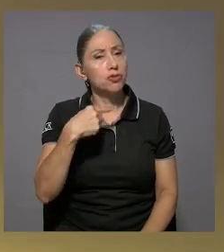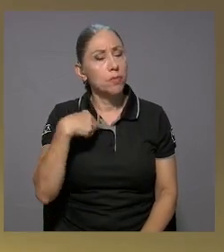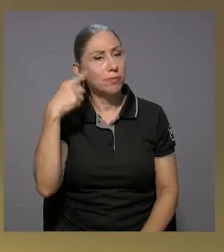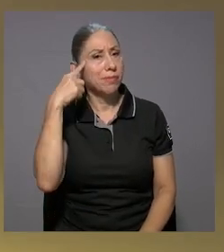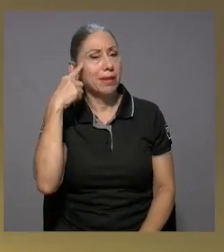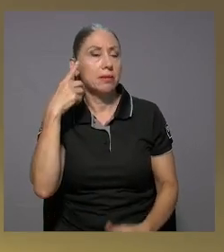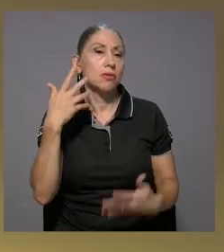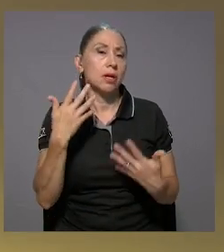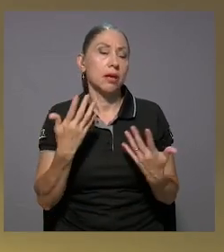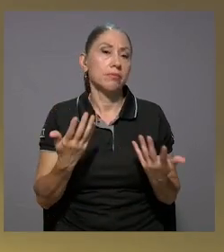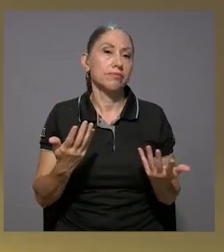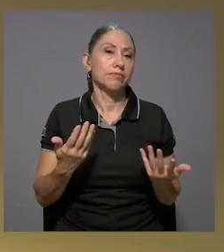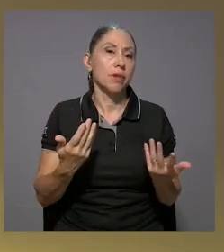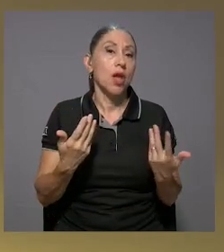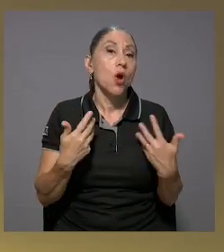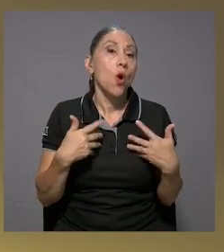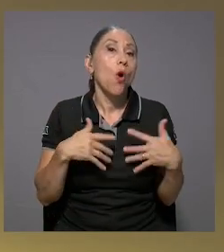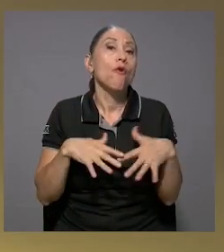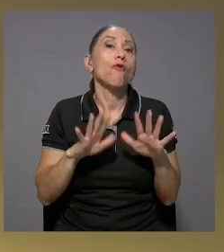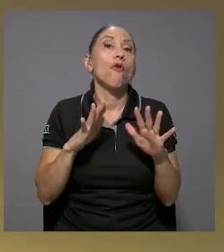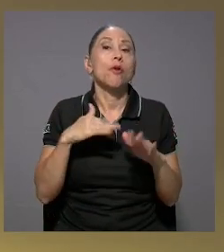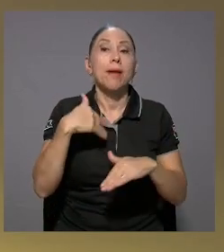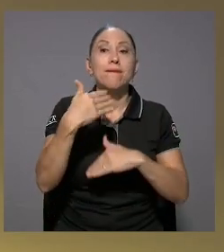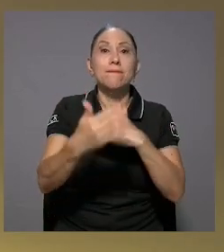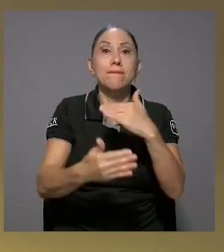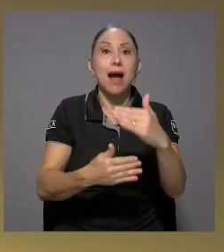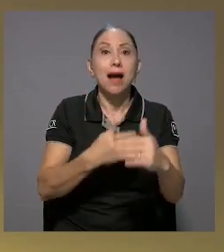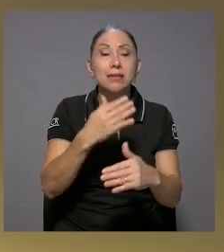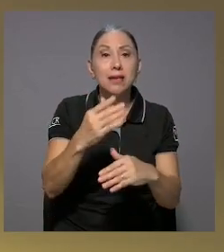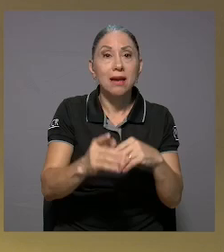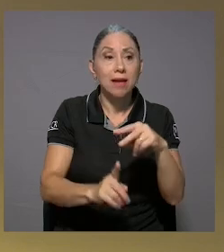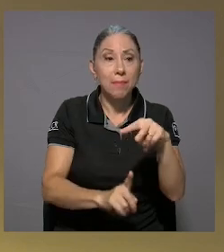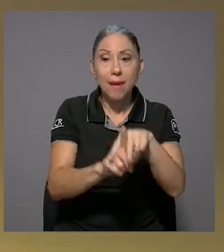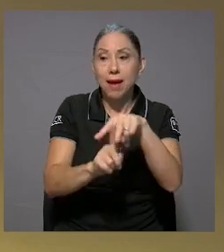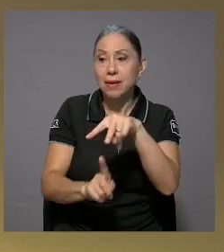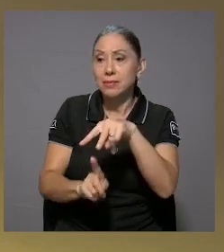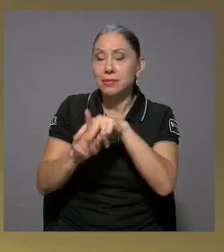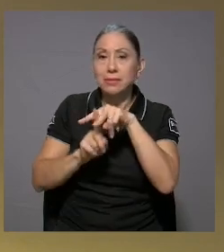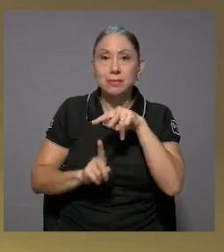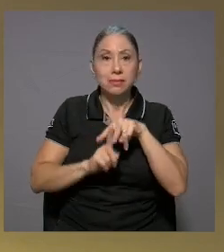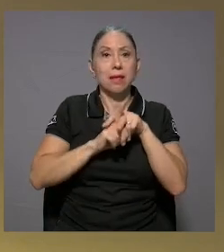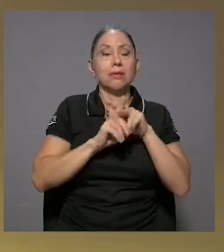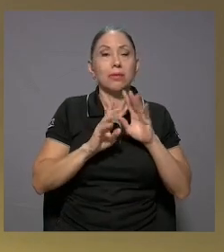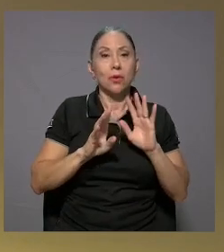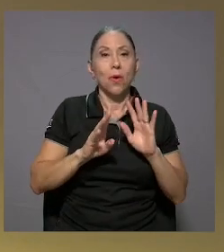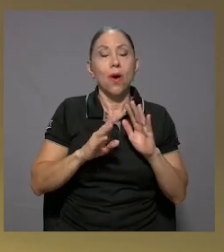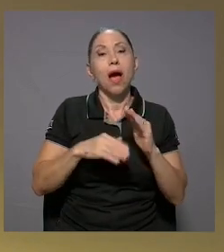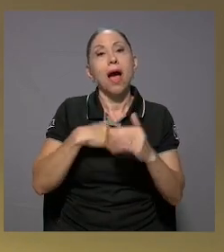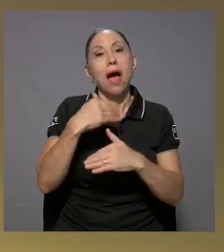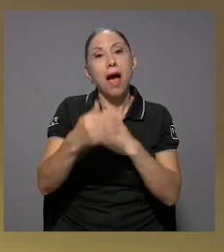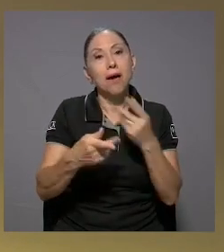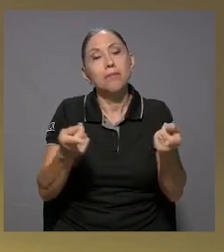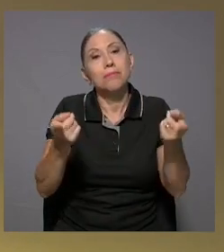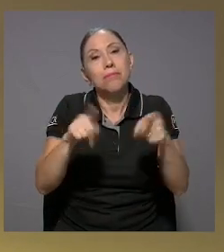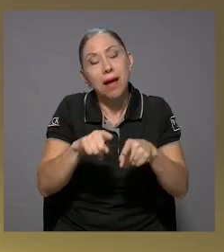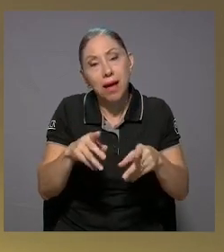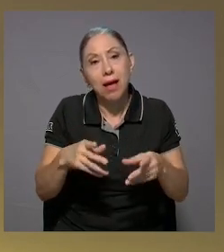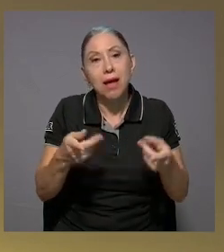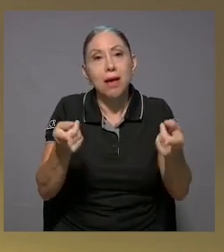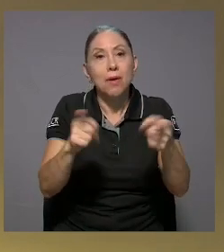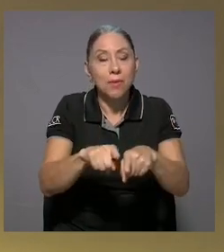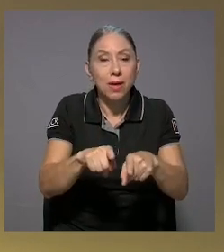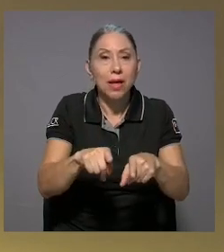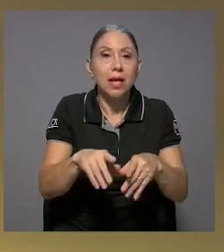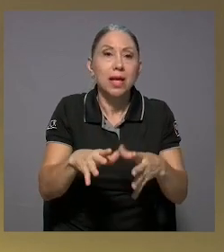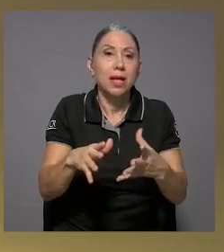Sí, me imagino que conforme vayan apareciendo empezarán a darse lugares